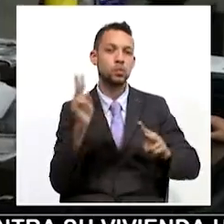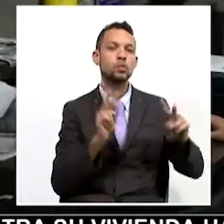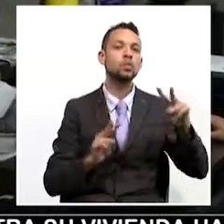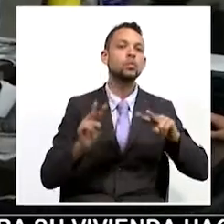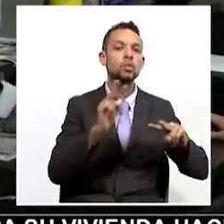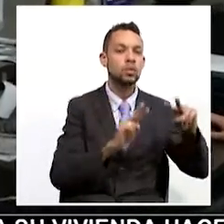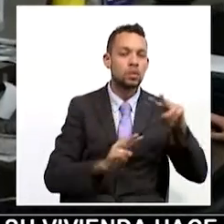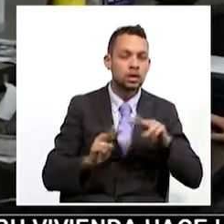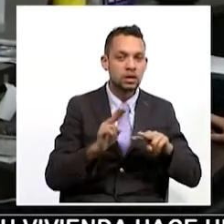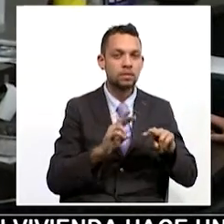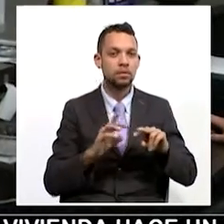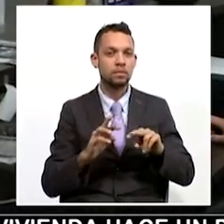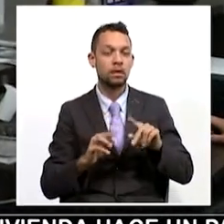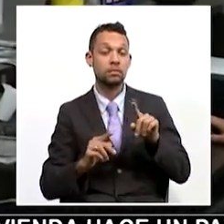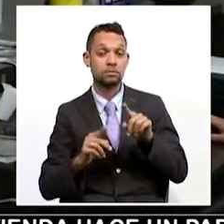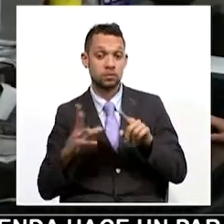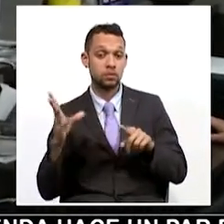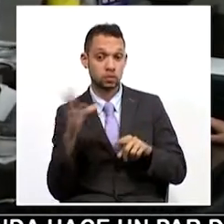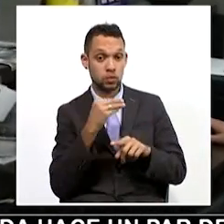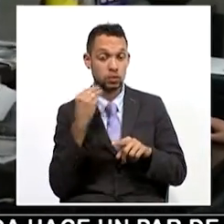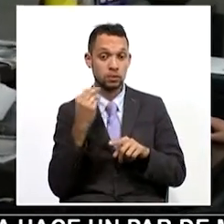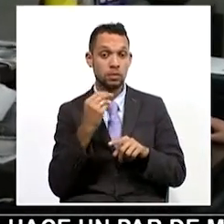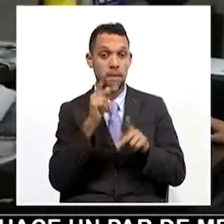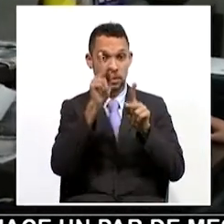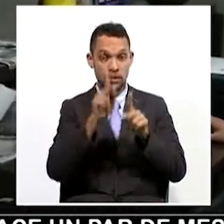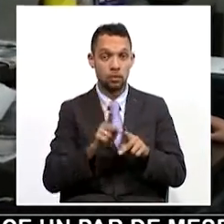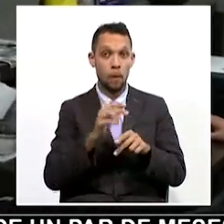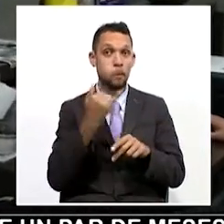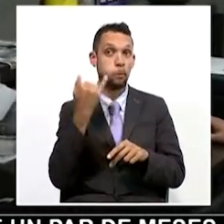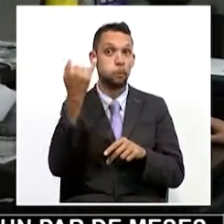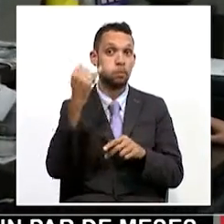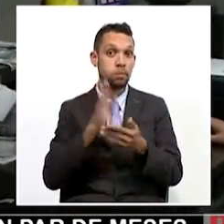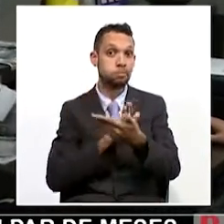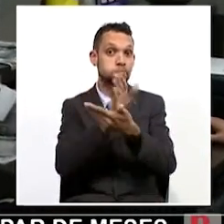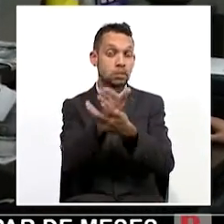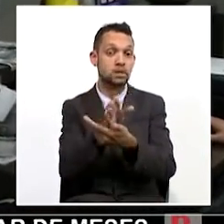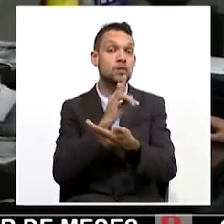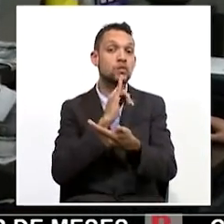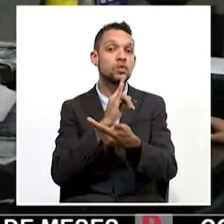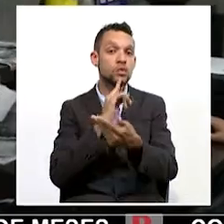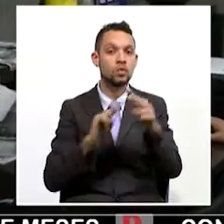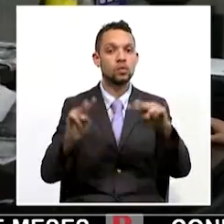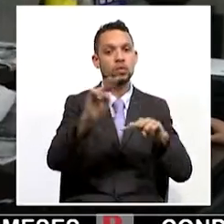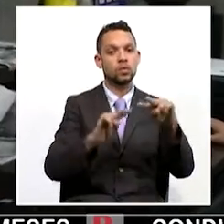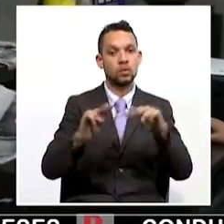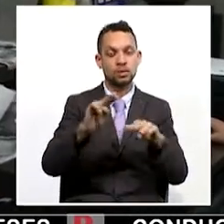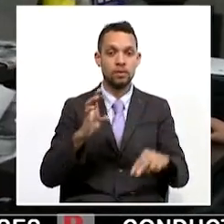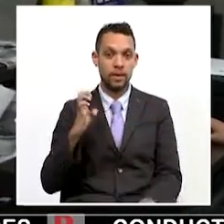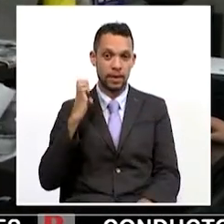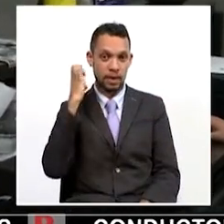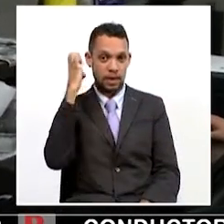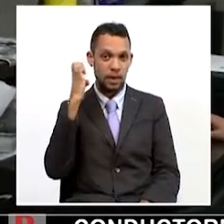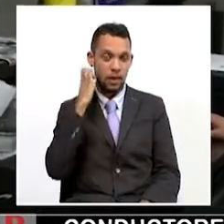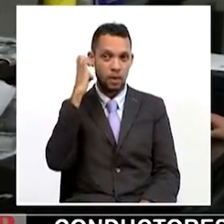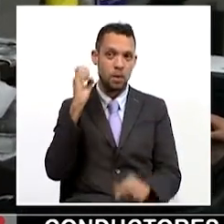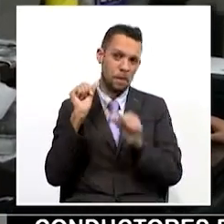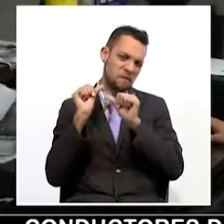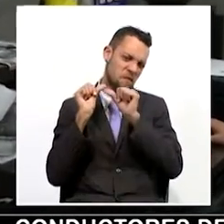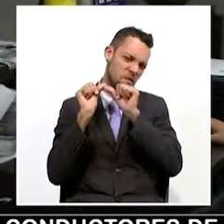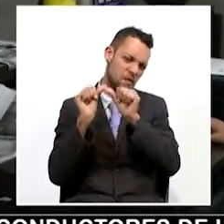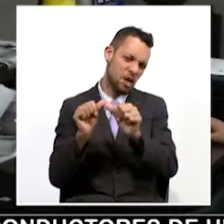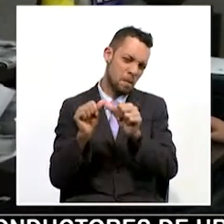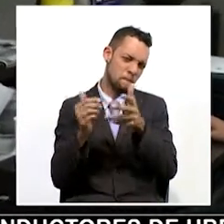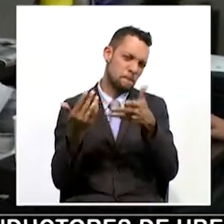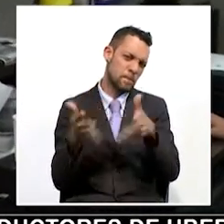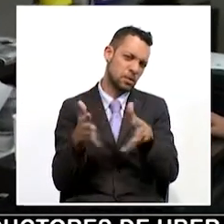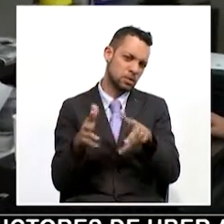va, generalmente nosotros los colombianos vamos de turismo. Y a Europa, pues más o menos con, depende del tiempo de la estadía, son